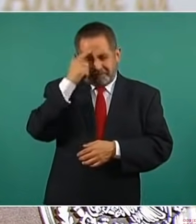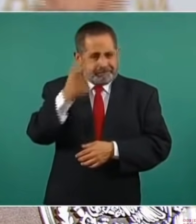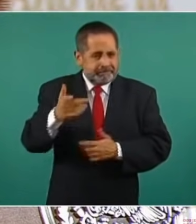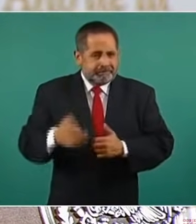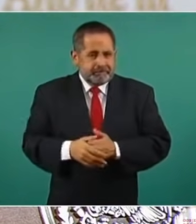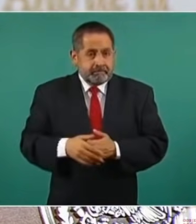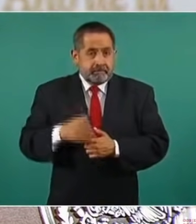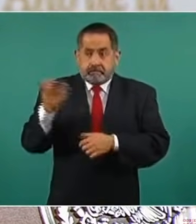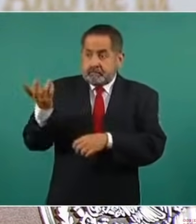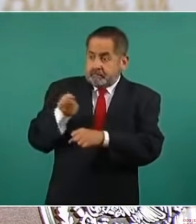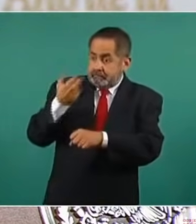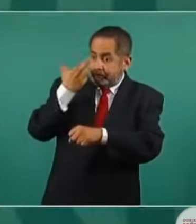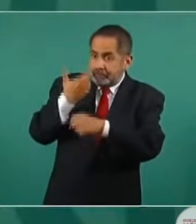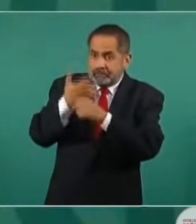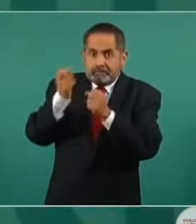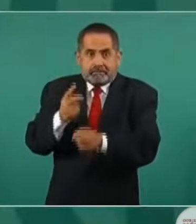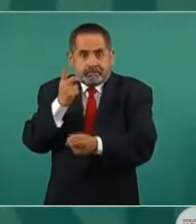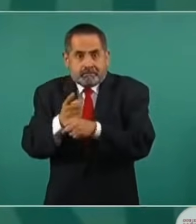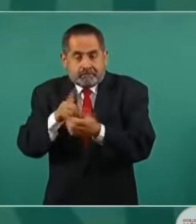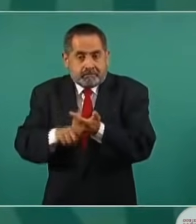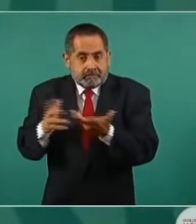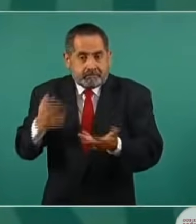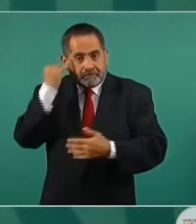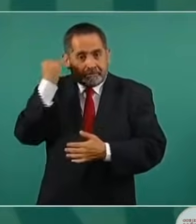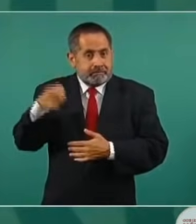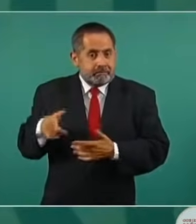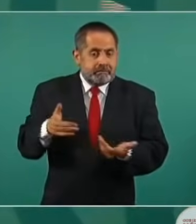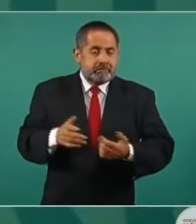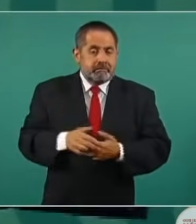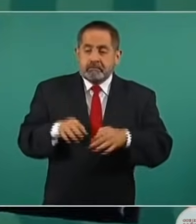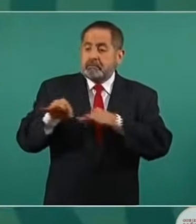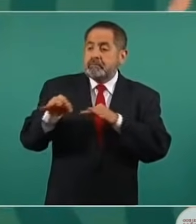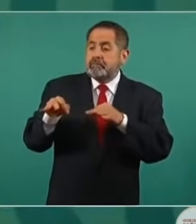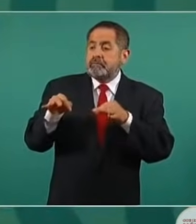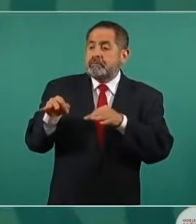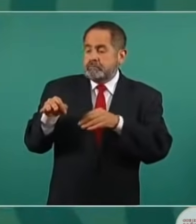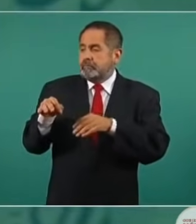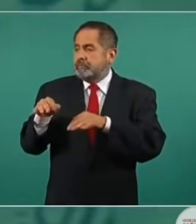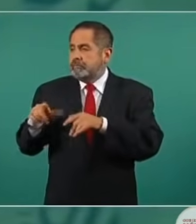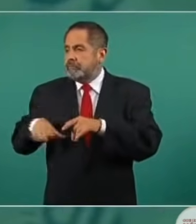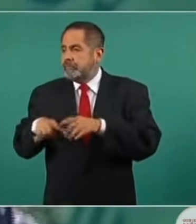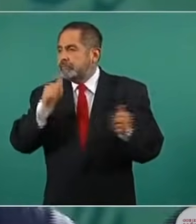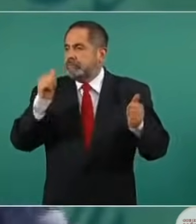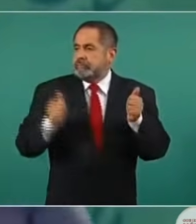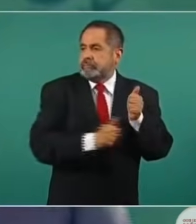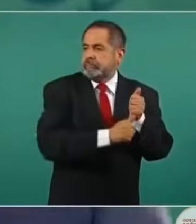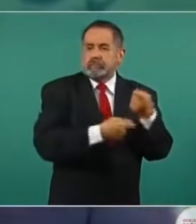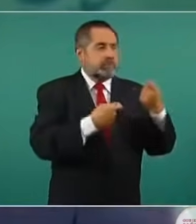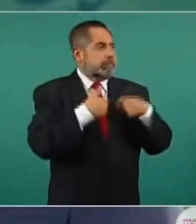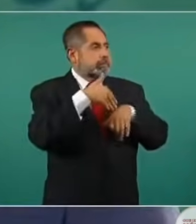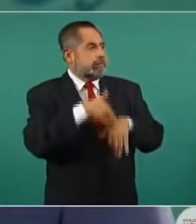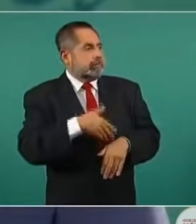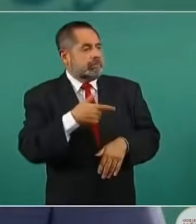que era el secretario de Seguridad Pública y trabajaba o estaba al servicio de uno de estos